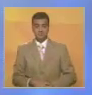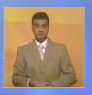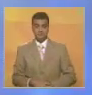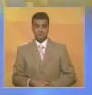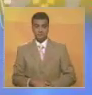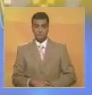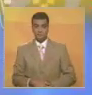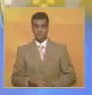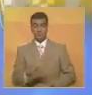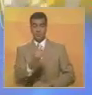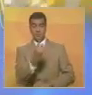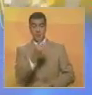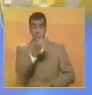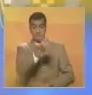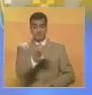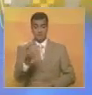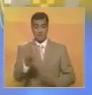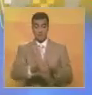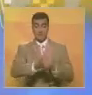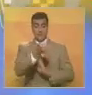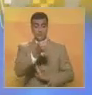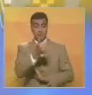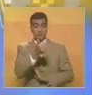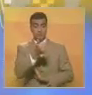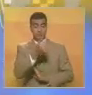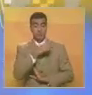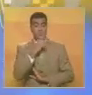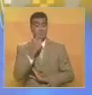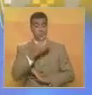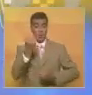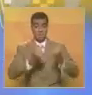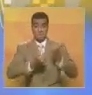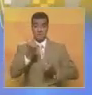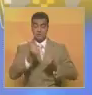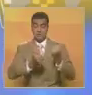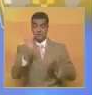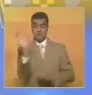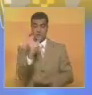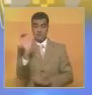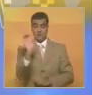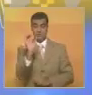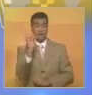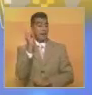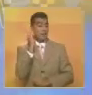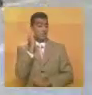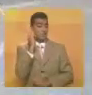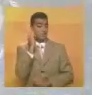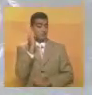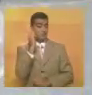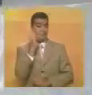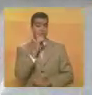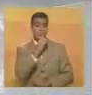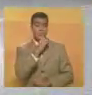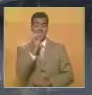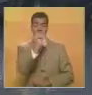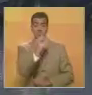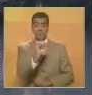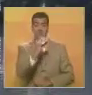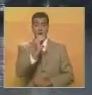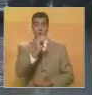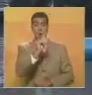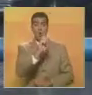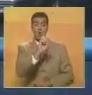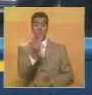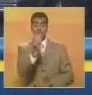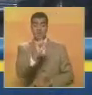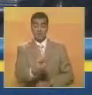una octogenaria murió calcinada al quedar atrapada dentro de su vehículo aquí en Caracas la mujer fue identificada como sonja Ortega de 86